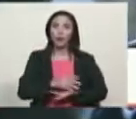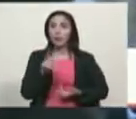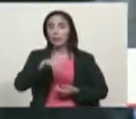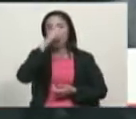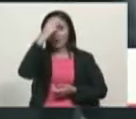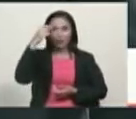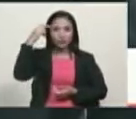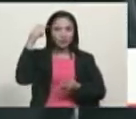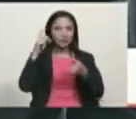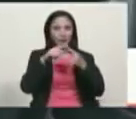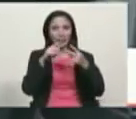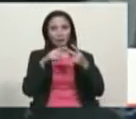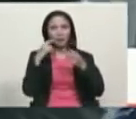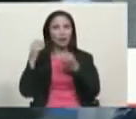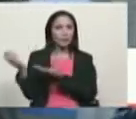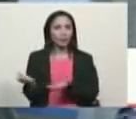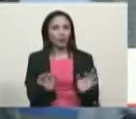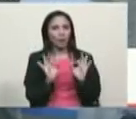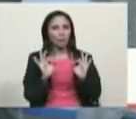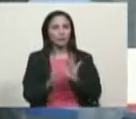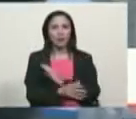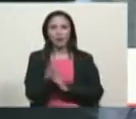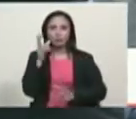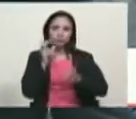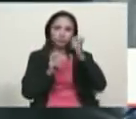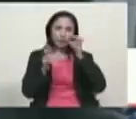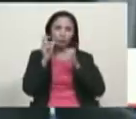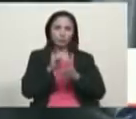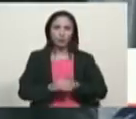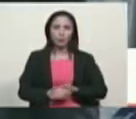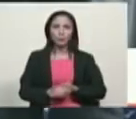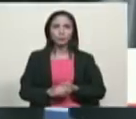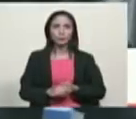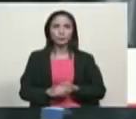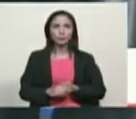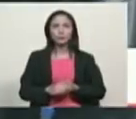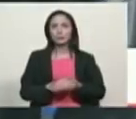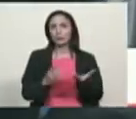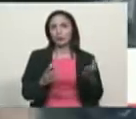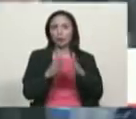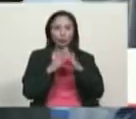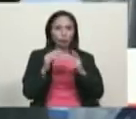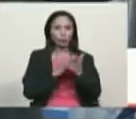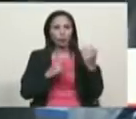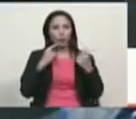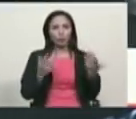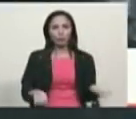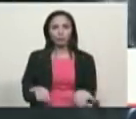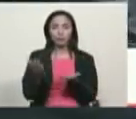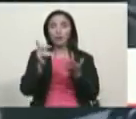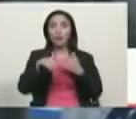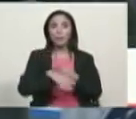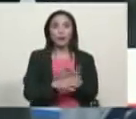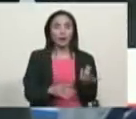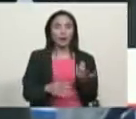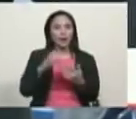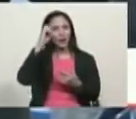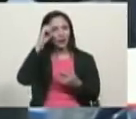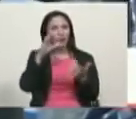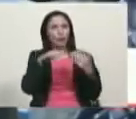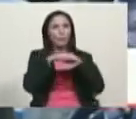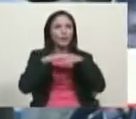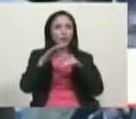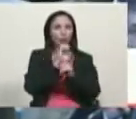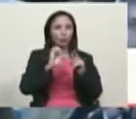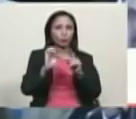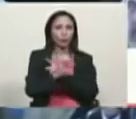y que lo escuchamos también hoy por la mañana, hacer una valoración de la... y estar con Ernesto. Quiero decirle que Ernesto